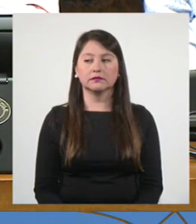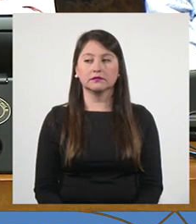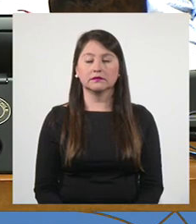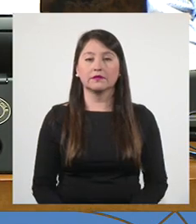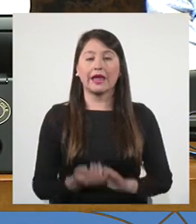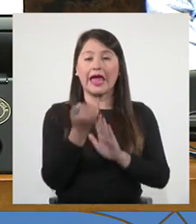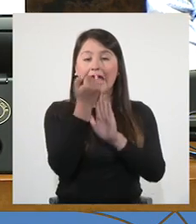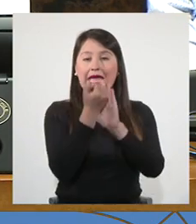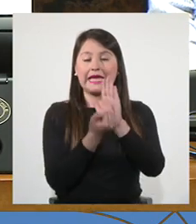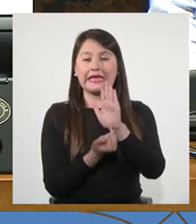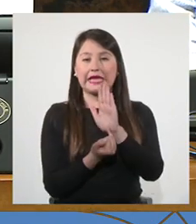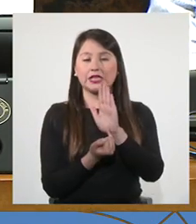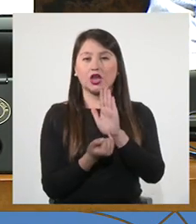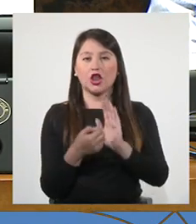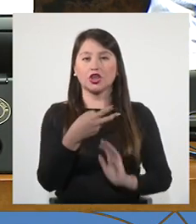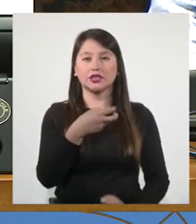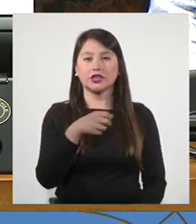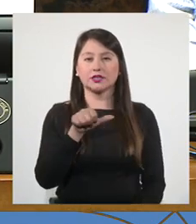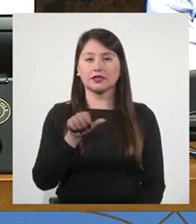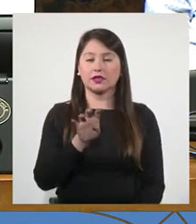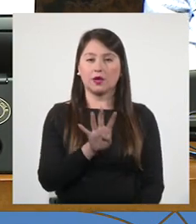Indicación 264...